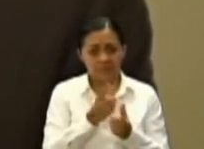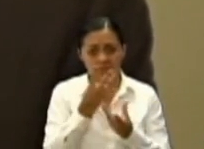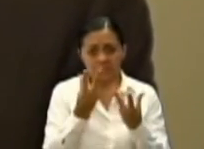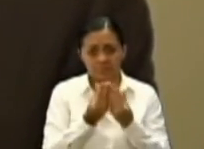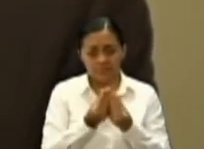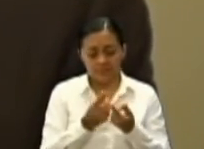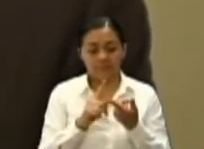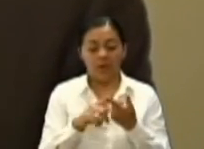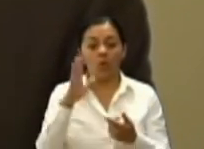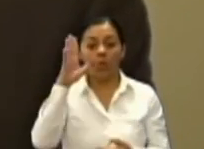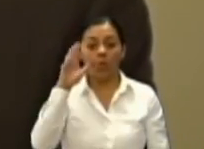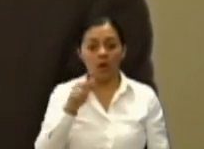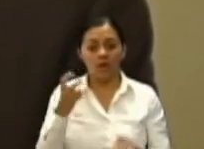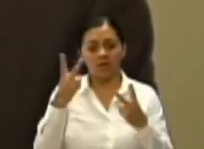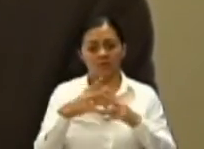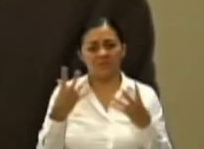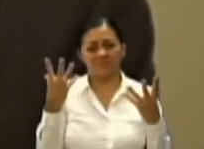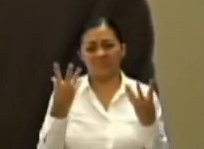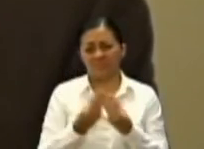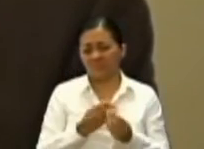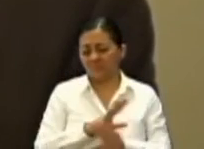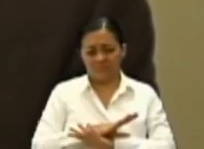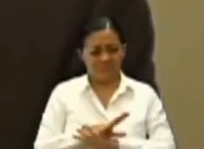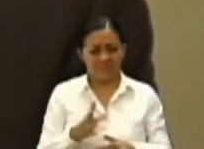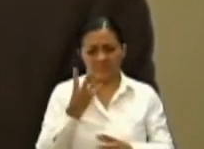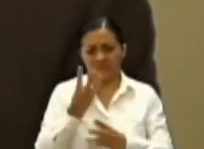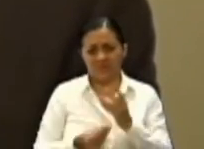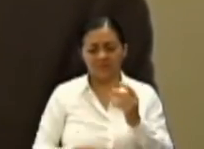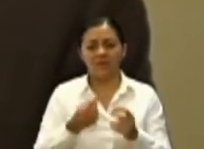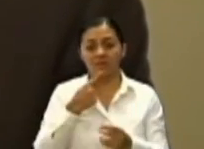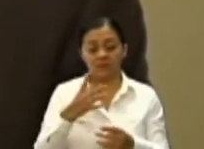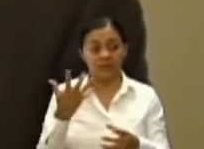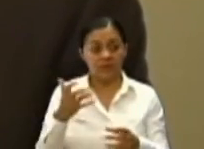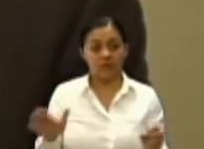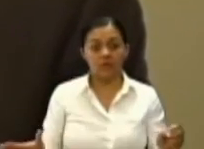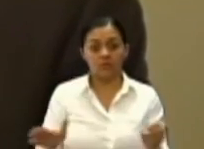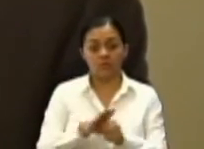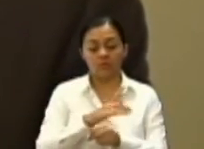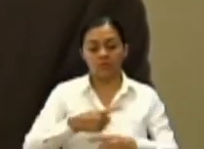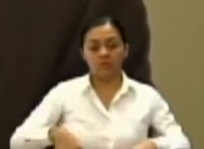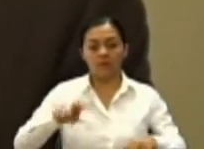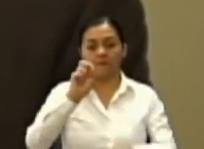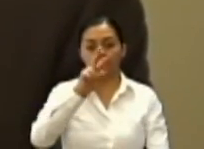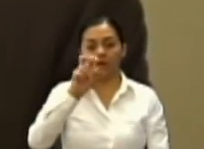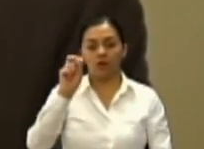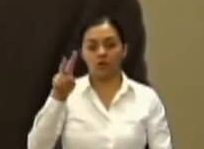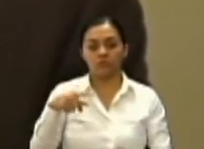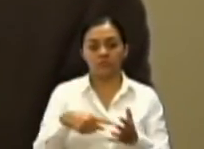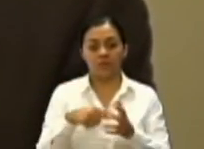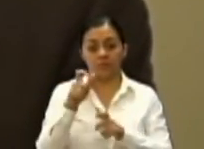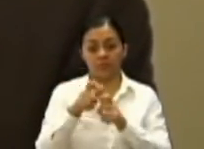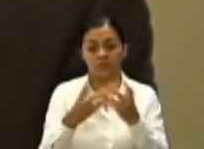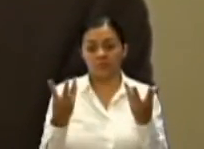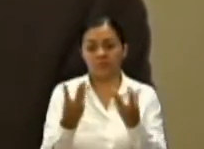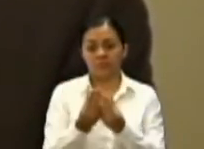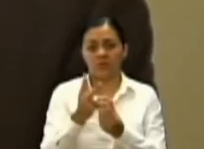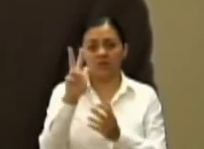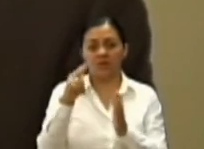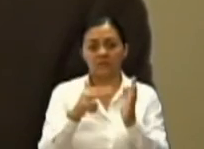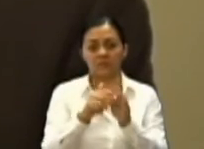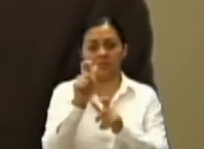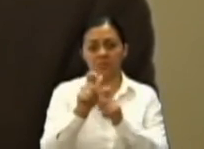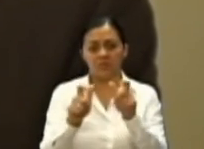convocatoria en cuenca también fracaso total quería llenar el serrano aguilar 22 mil personas les fueron 3.000 no fue por